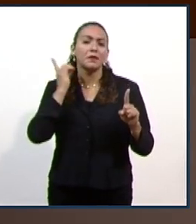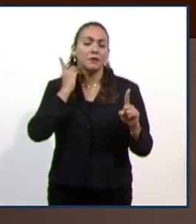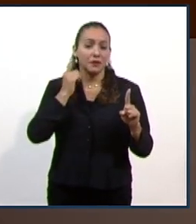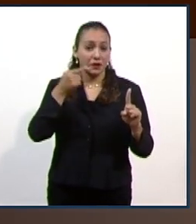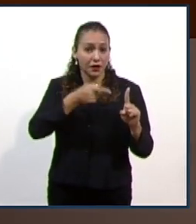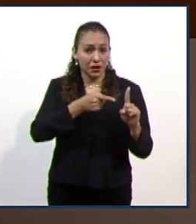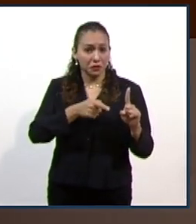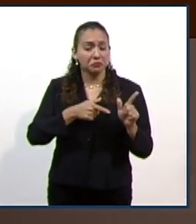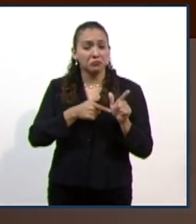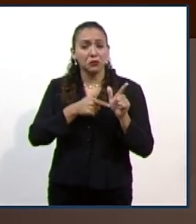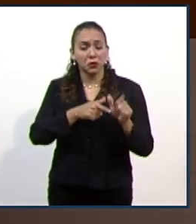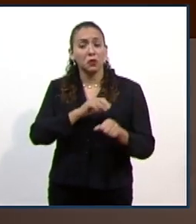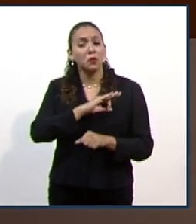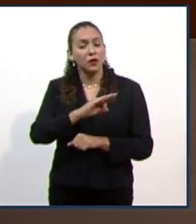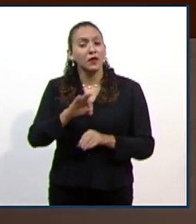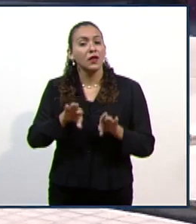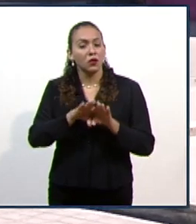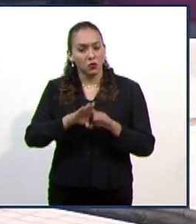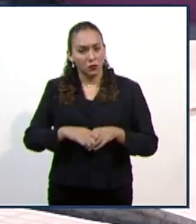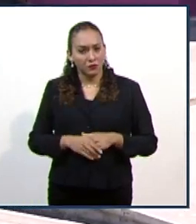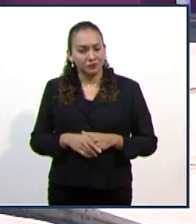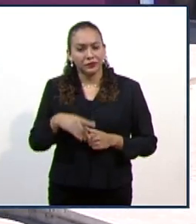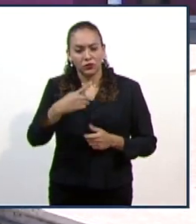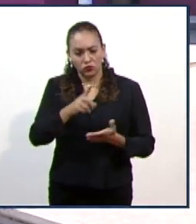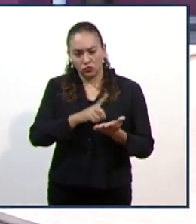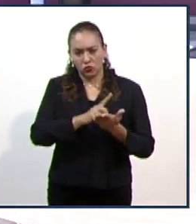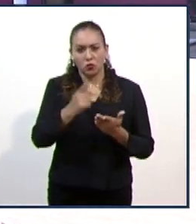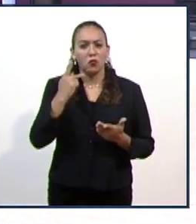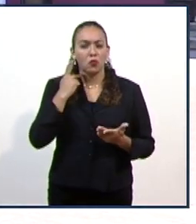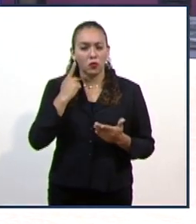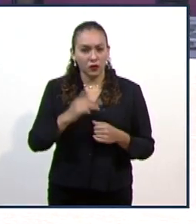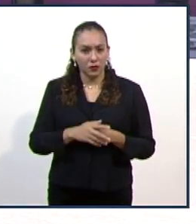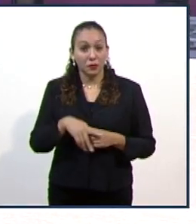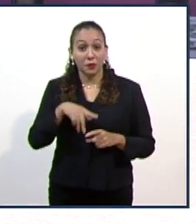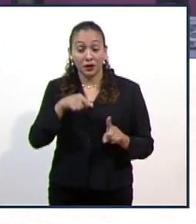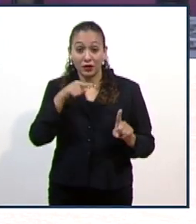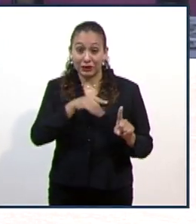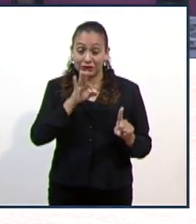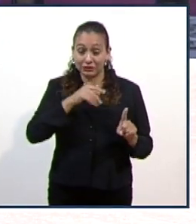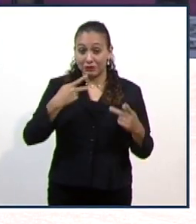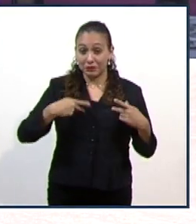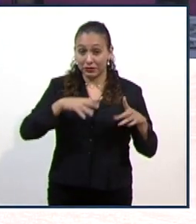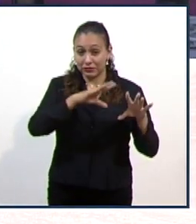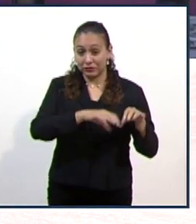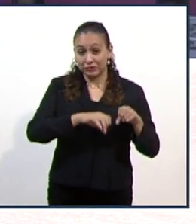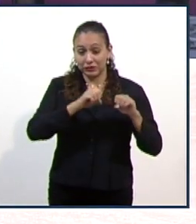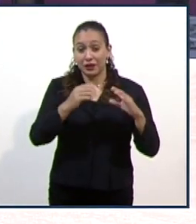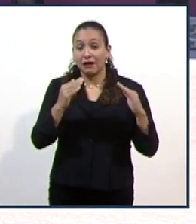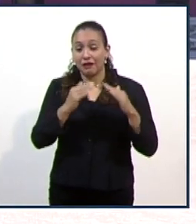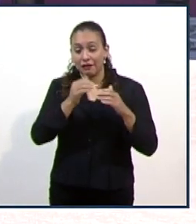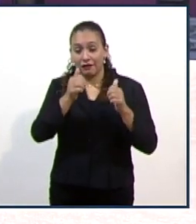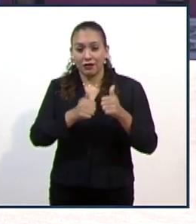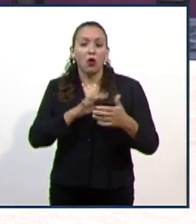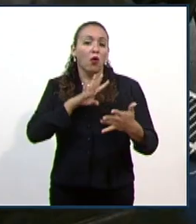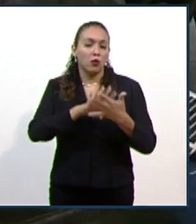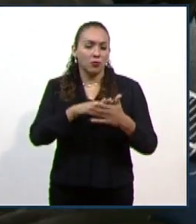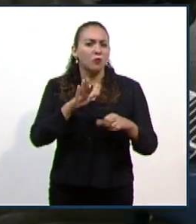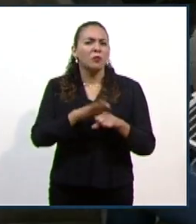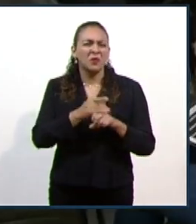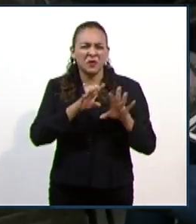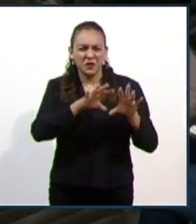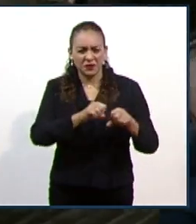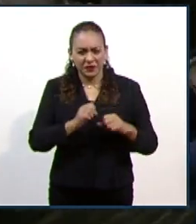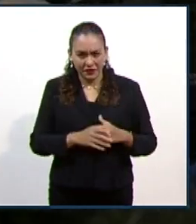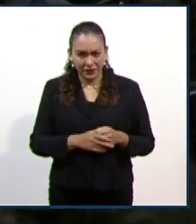conservar la posibilidad de ejercer sus derechos políticos pese a estar privada de su libertad. Lo anterior, pues esta determinación